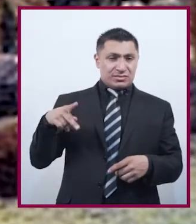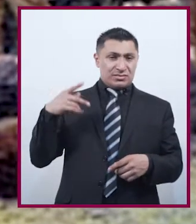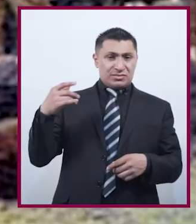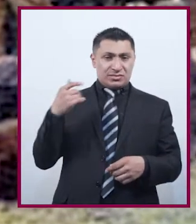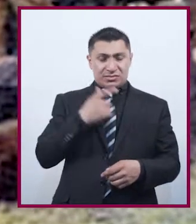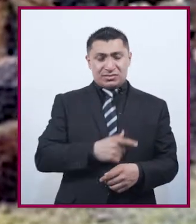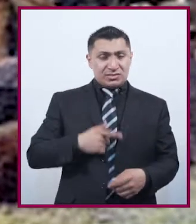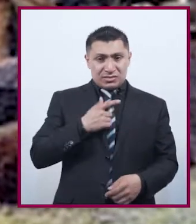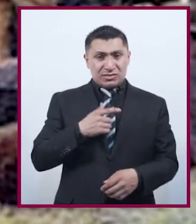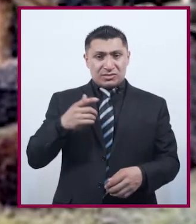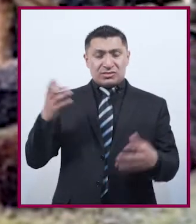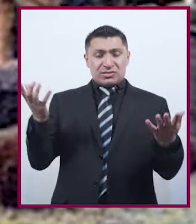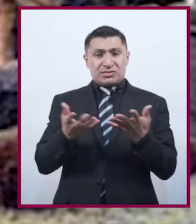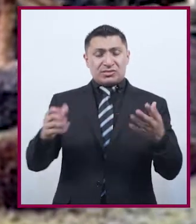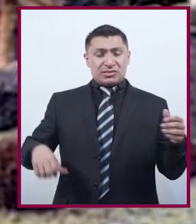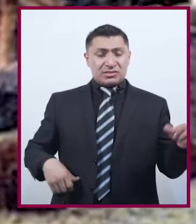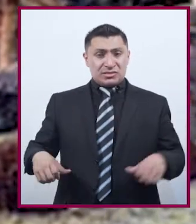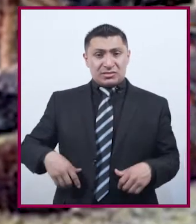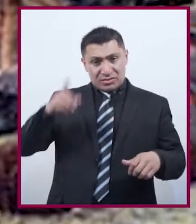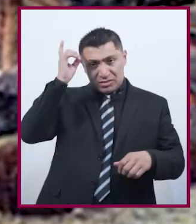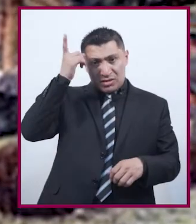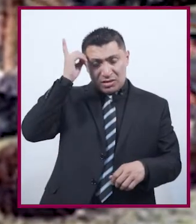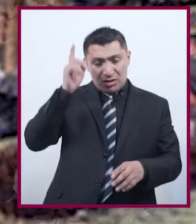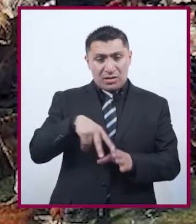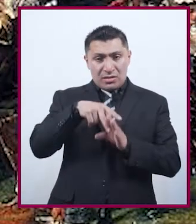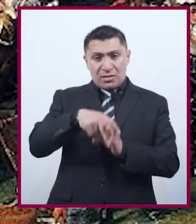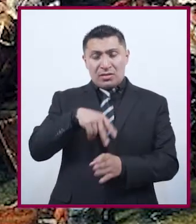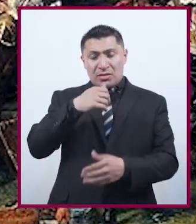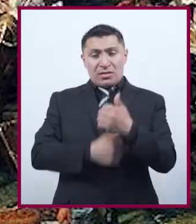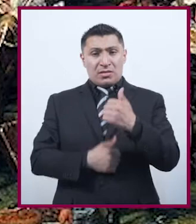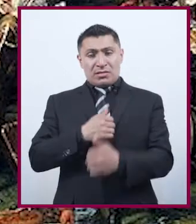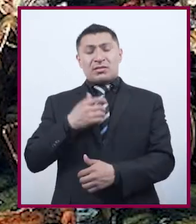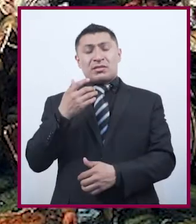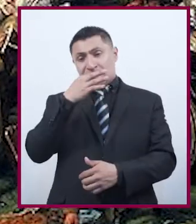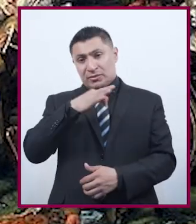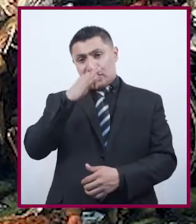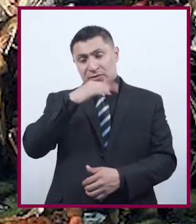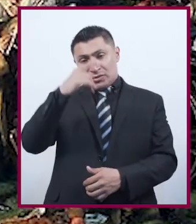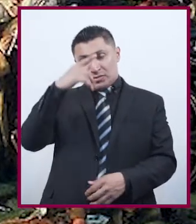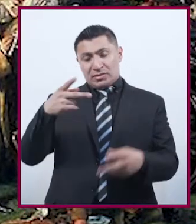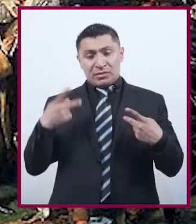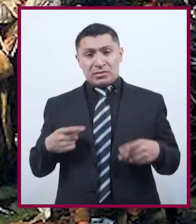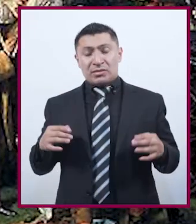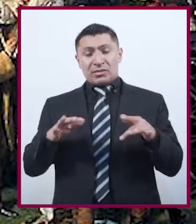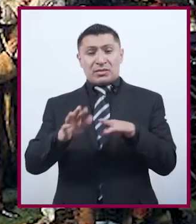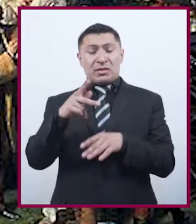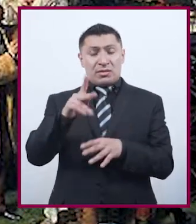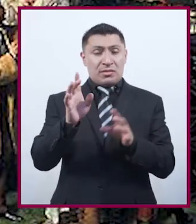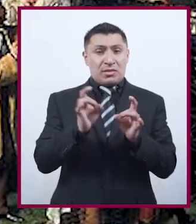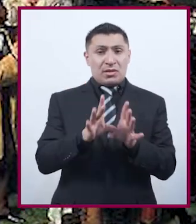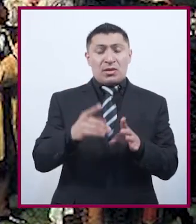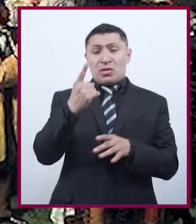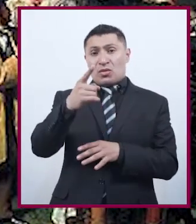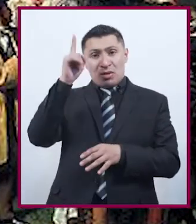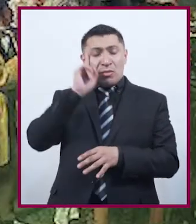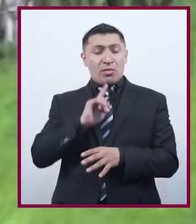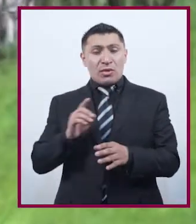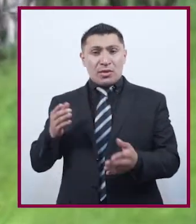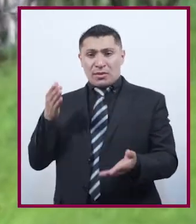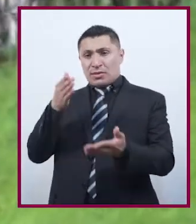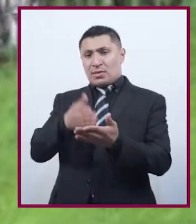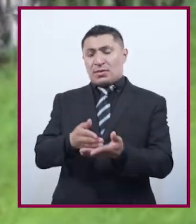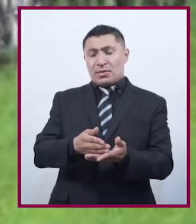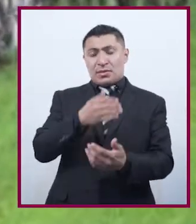sus pasatiempos favoritos, las carreras de caballos. Es un ambiente festivo para todos los asistentes, pero de pronto,